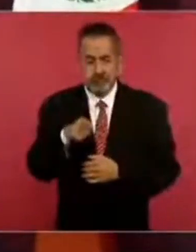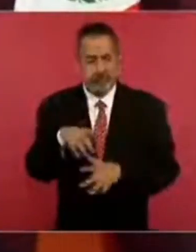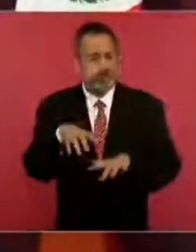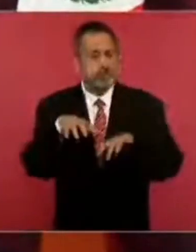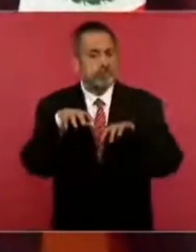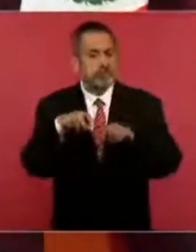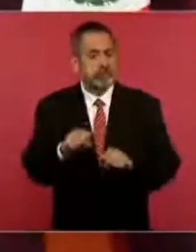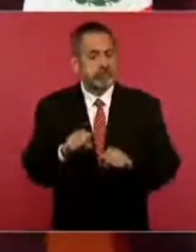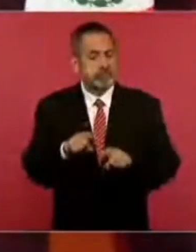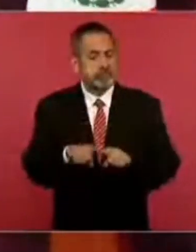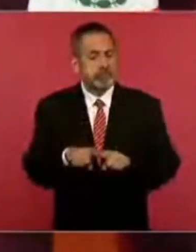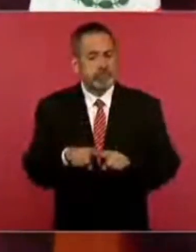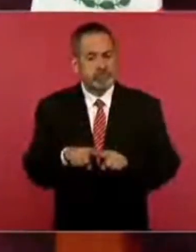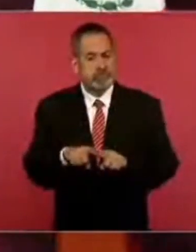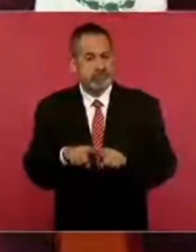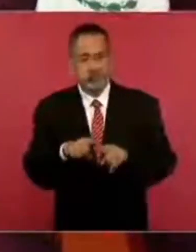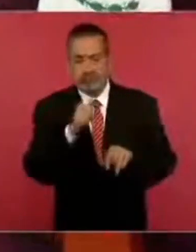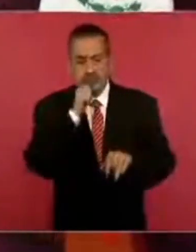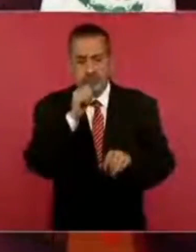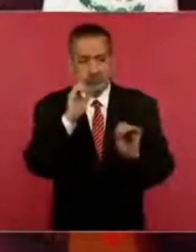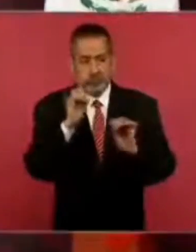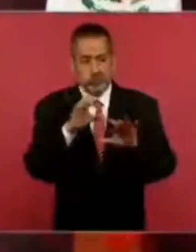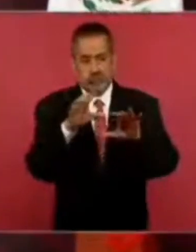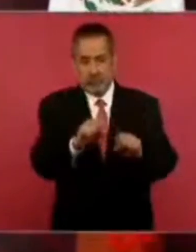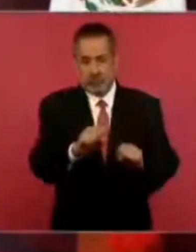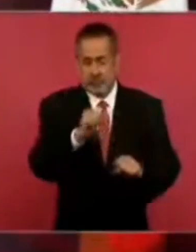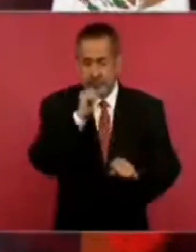todavía detenido.